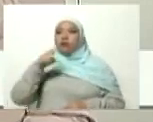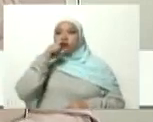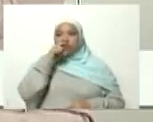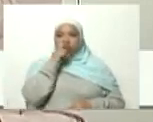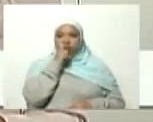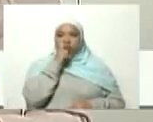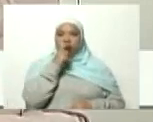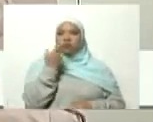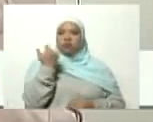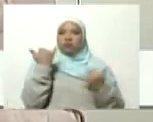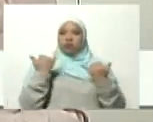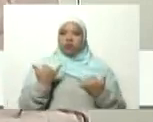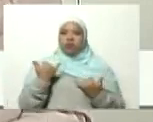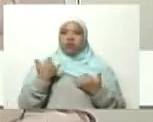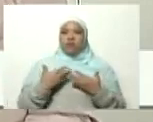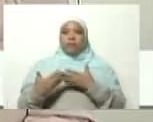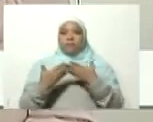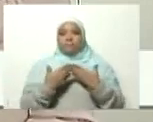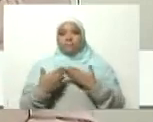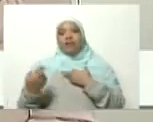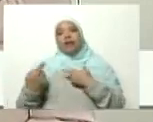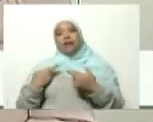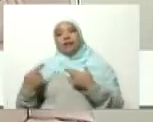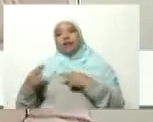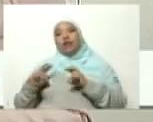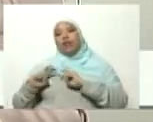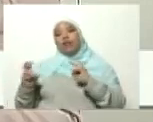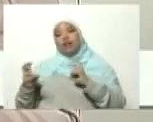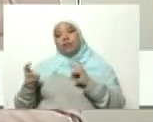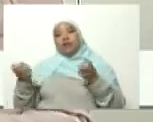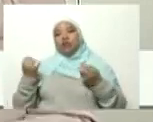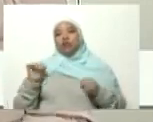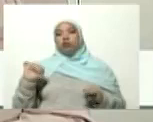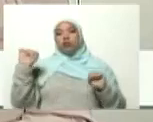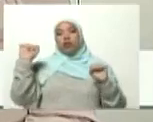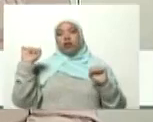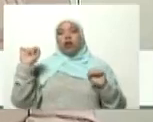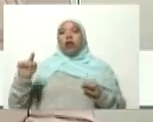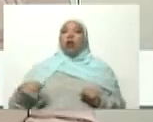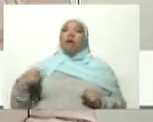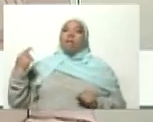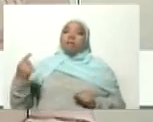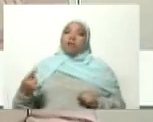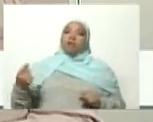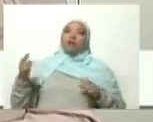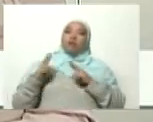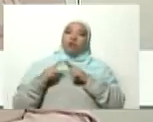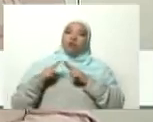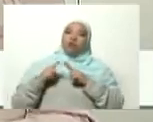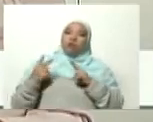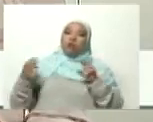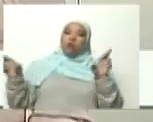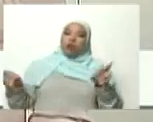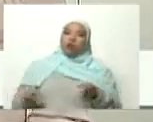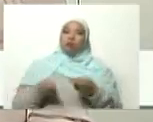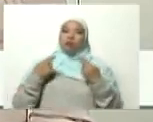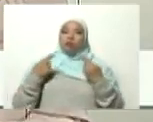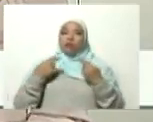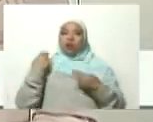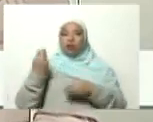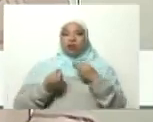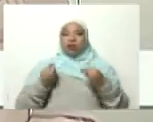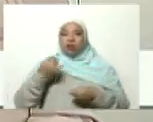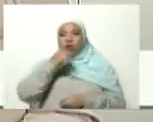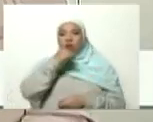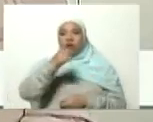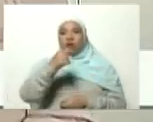Rodríguez, dijo que la agenda estuvo vinculada a temas de carácter social y que próximamente se darán a conocer los resultados. Esto pudiera indicar